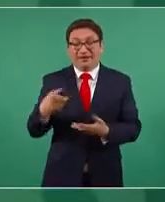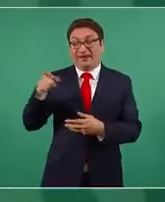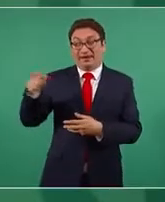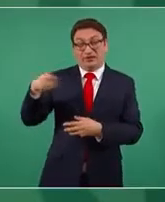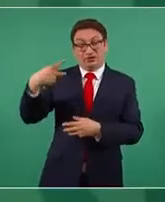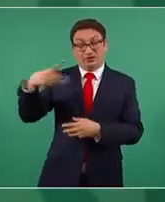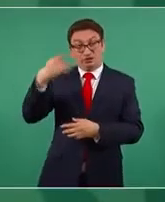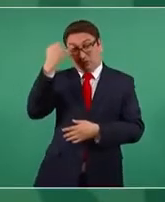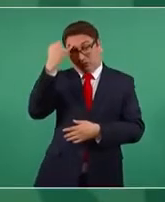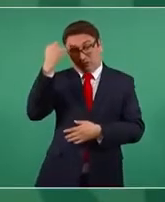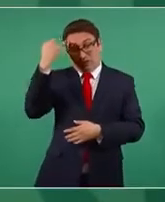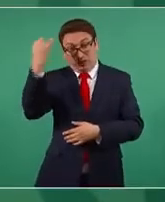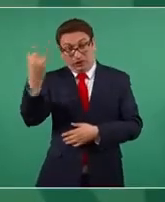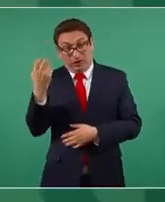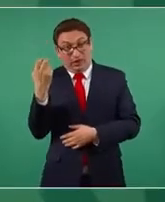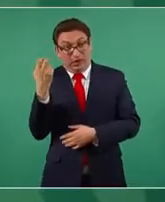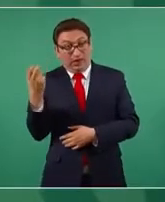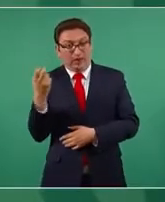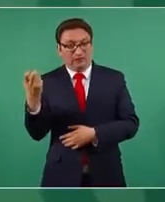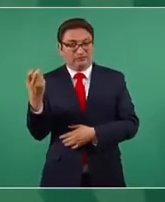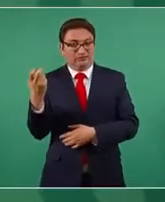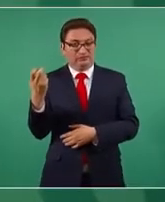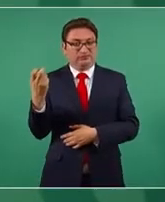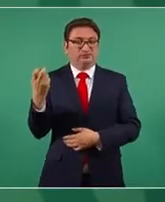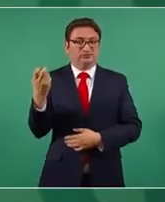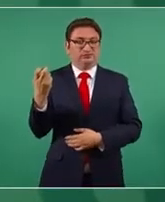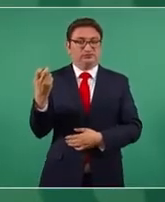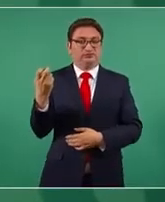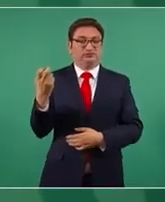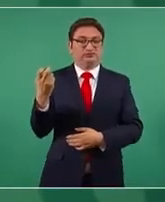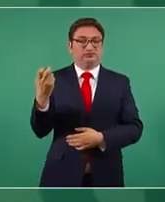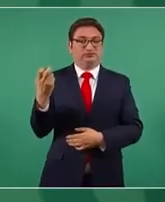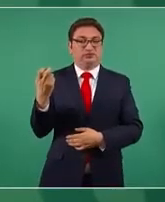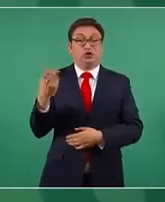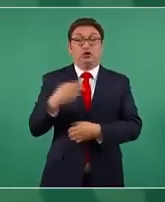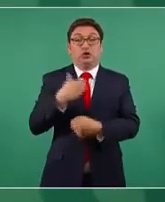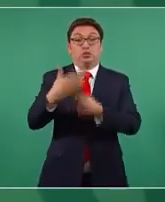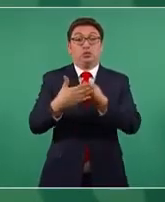pensamiento no iba a quedar ni un programa de bienestar.